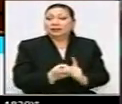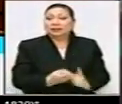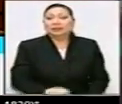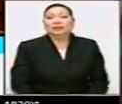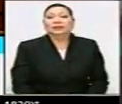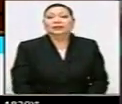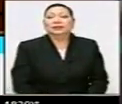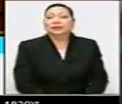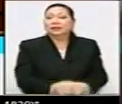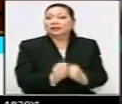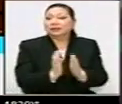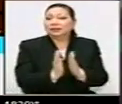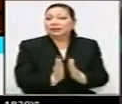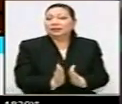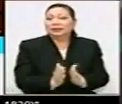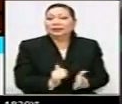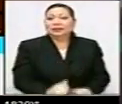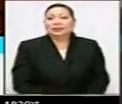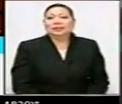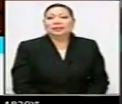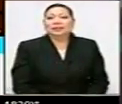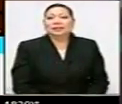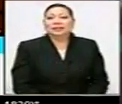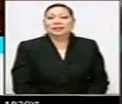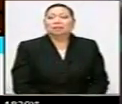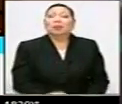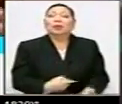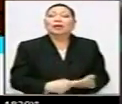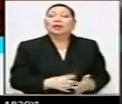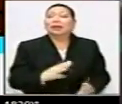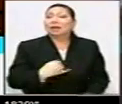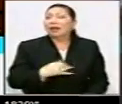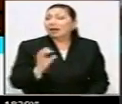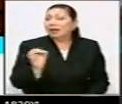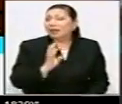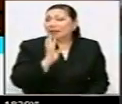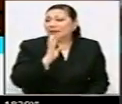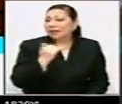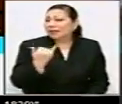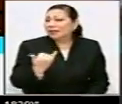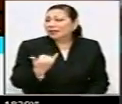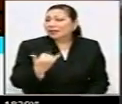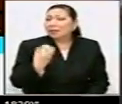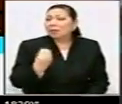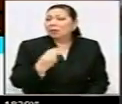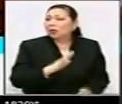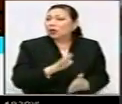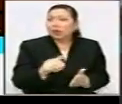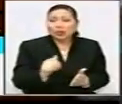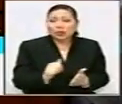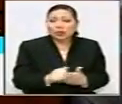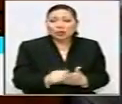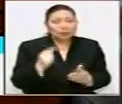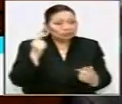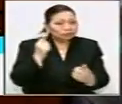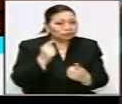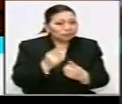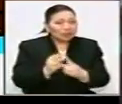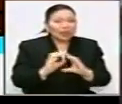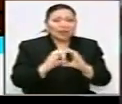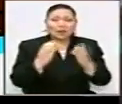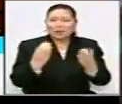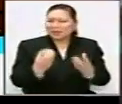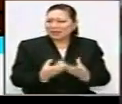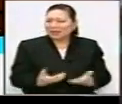sentencia firme, entonces, ¿por qué nadie habla de eso? ¿Por qué todos apuntan acá al